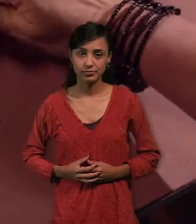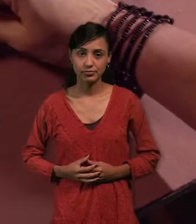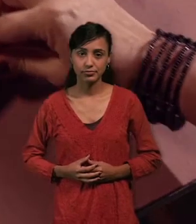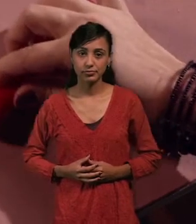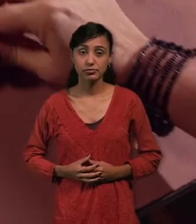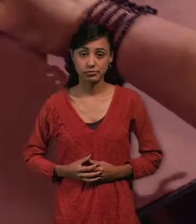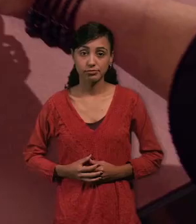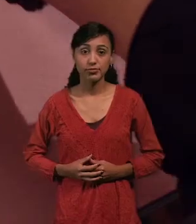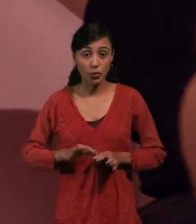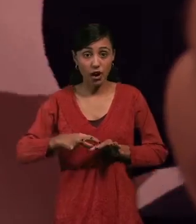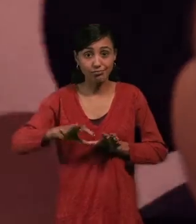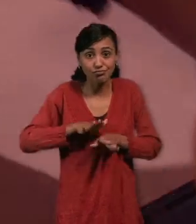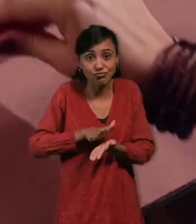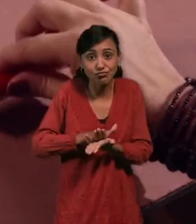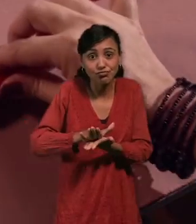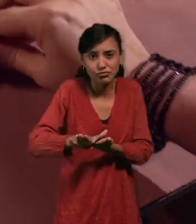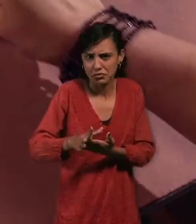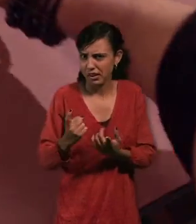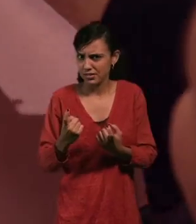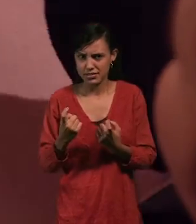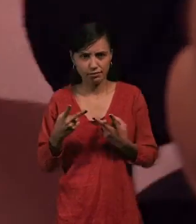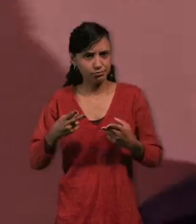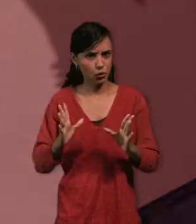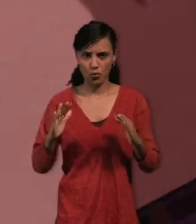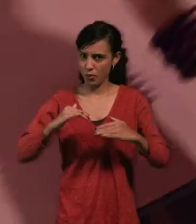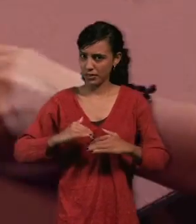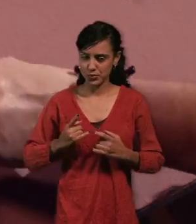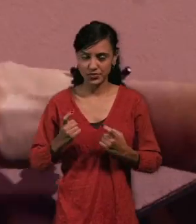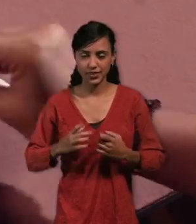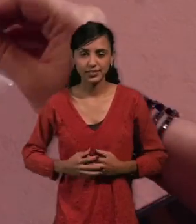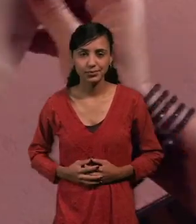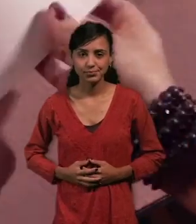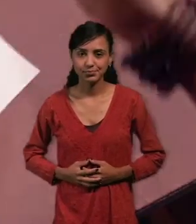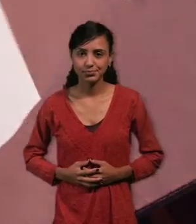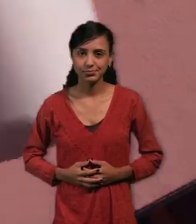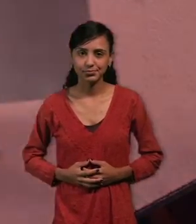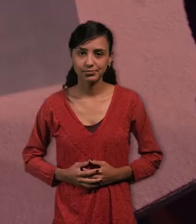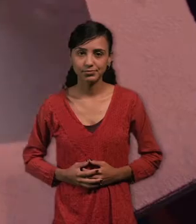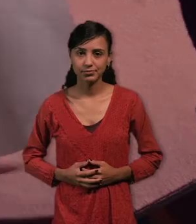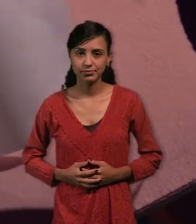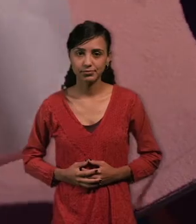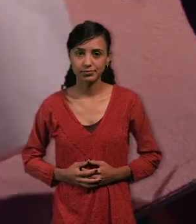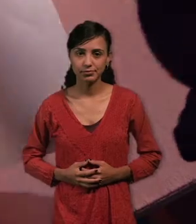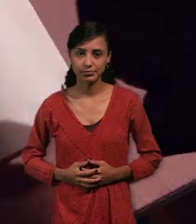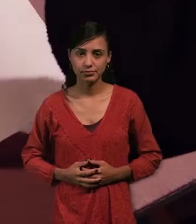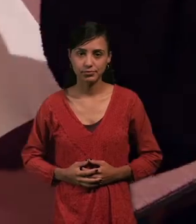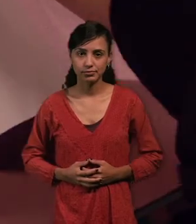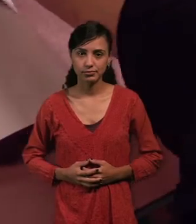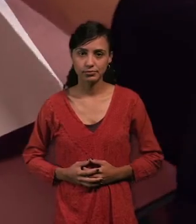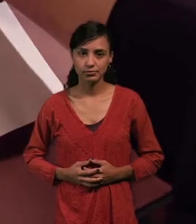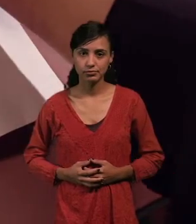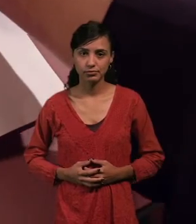apretamos ese doblez, porque no necesitamos tijera para hacer este juguete óptico. Luego,